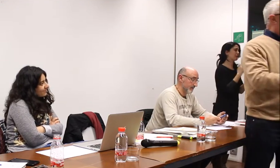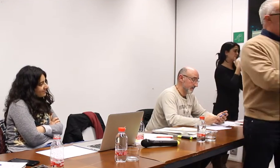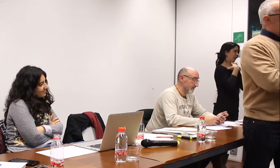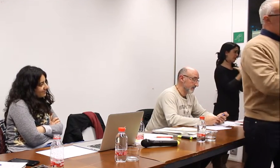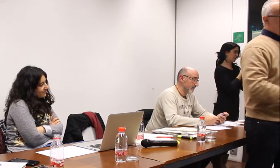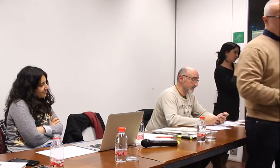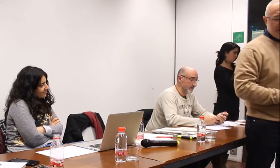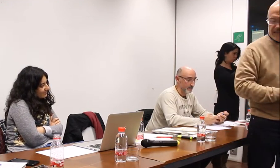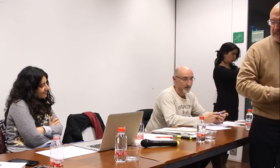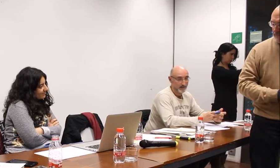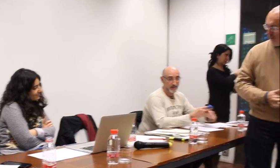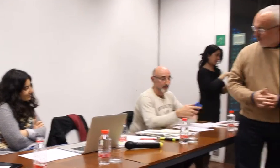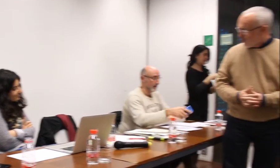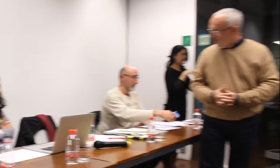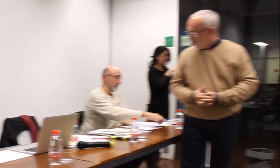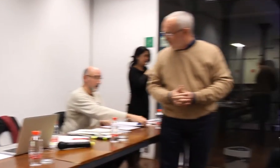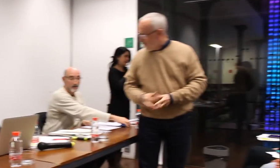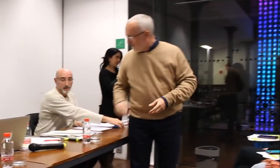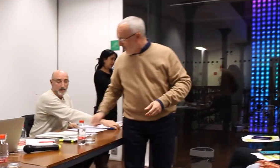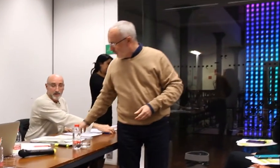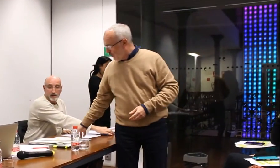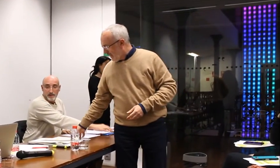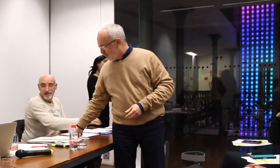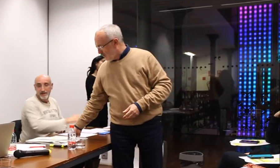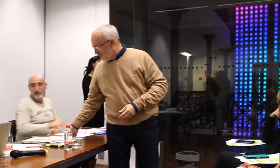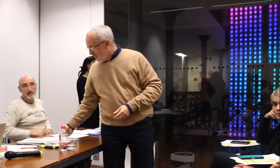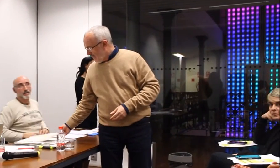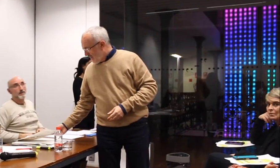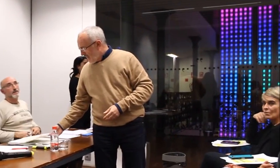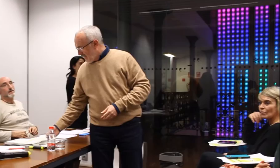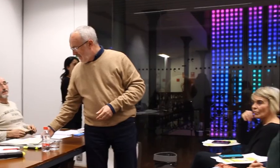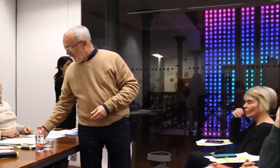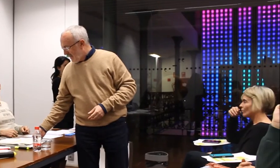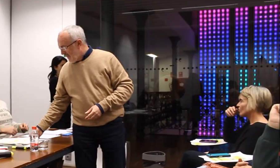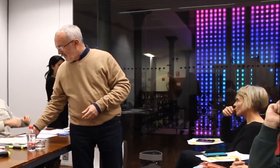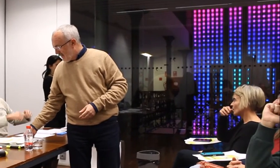pero estaba en otro acto